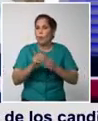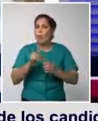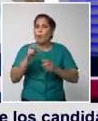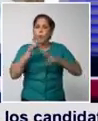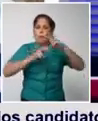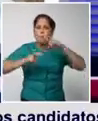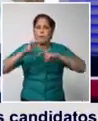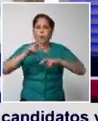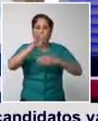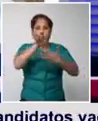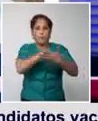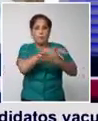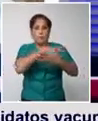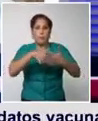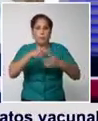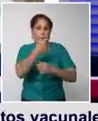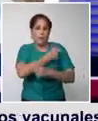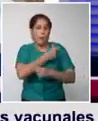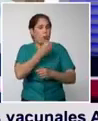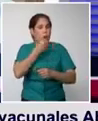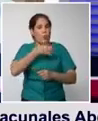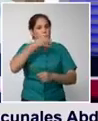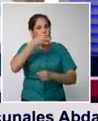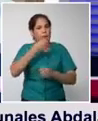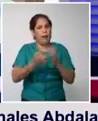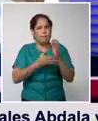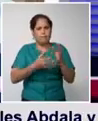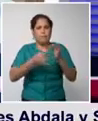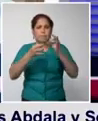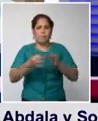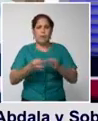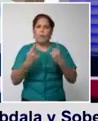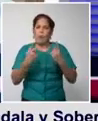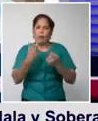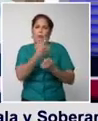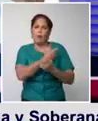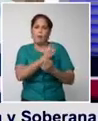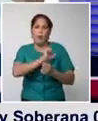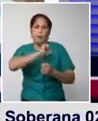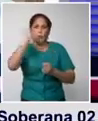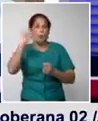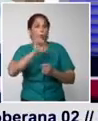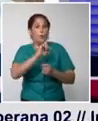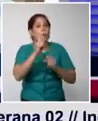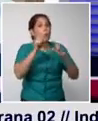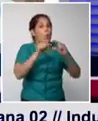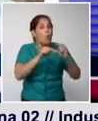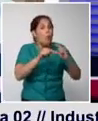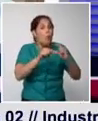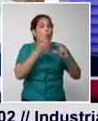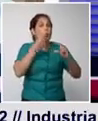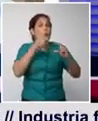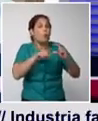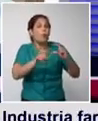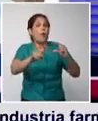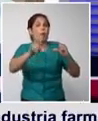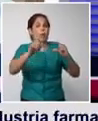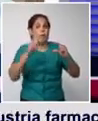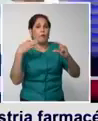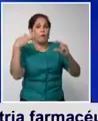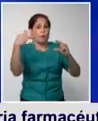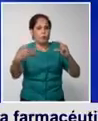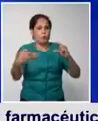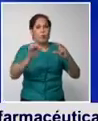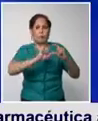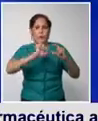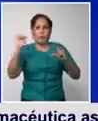de vacunación, no podemos hablar todavía de que tenemos una vacuna. Tenemos un candidato vacunal que aún está en investigación.